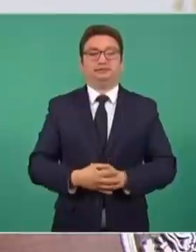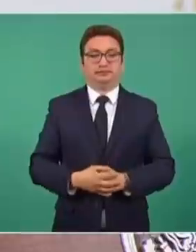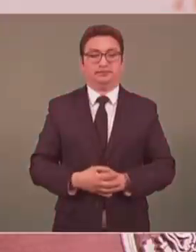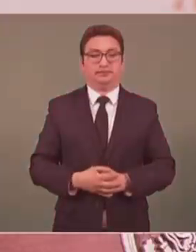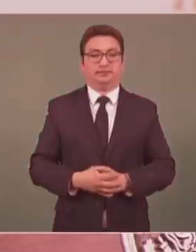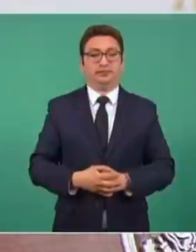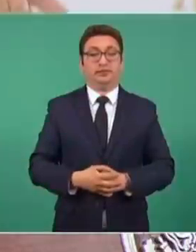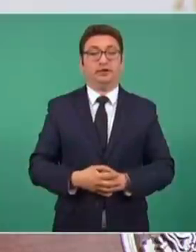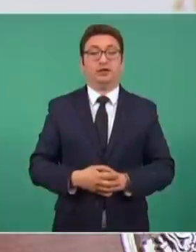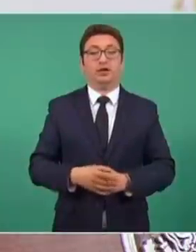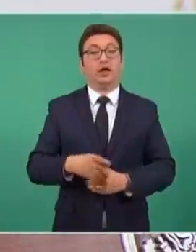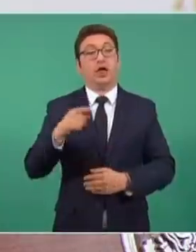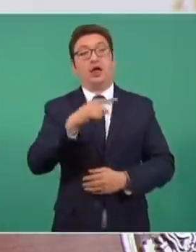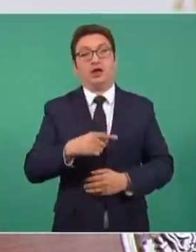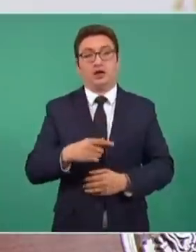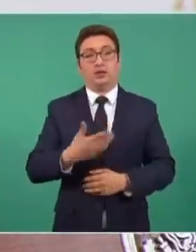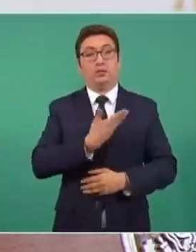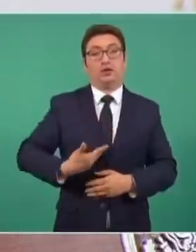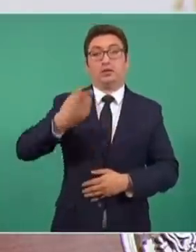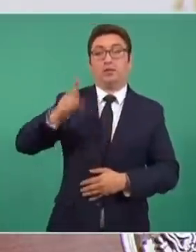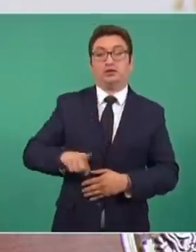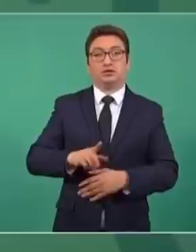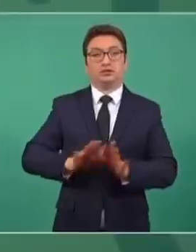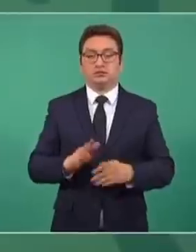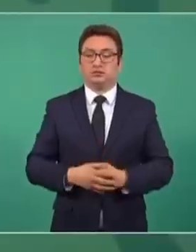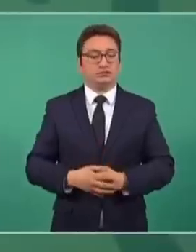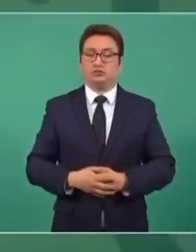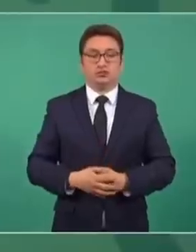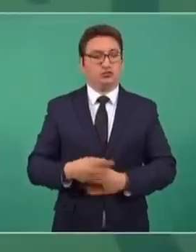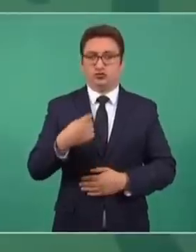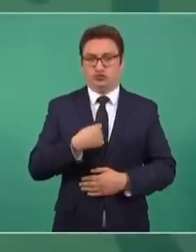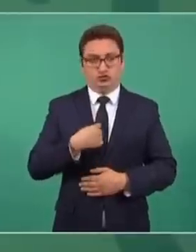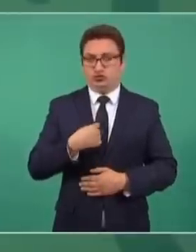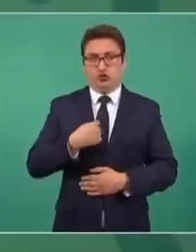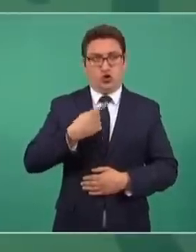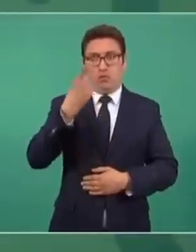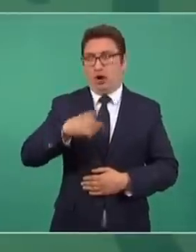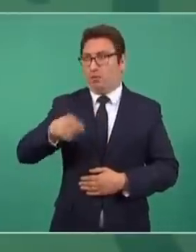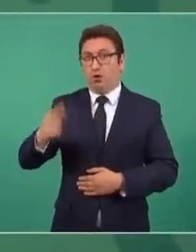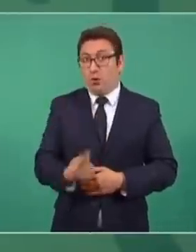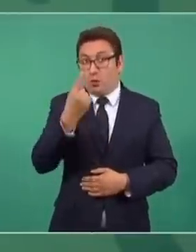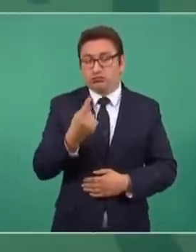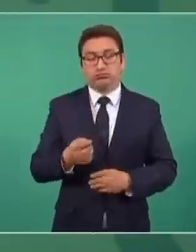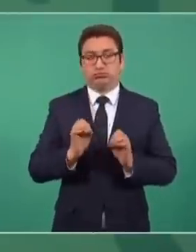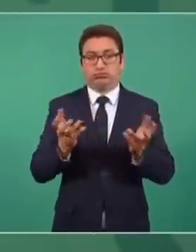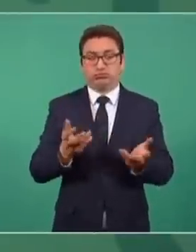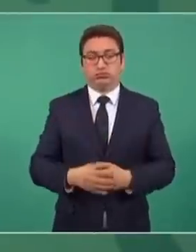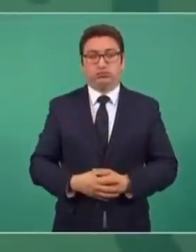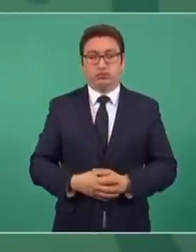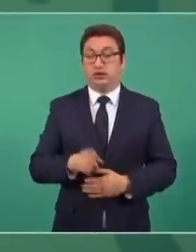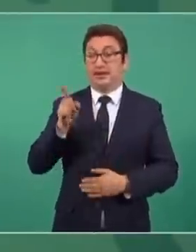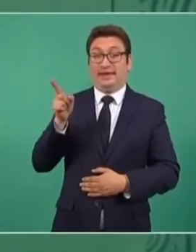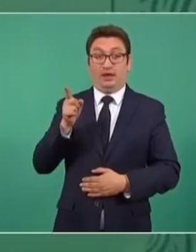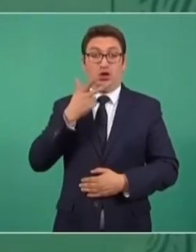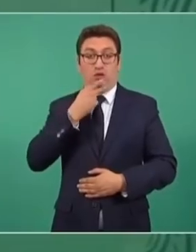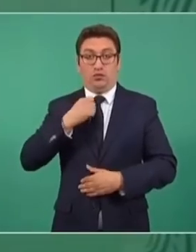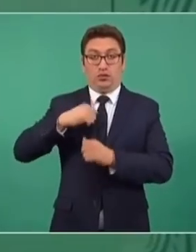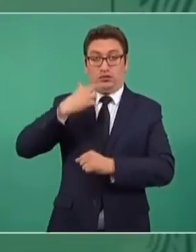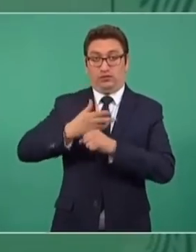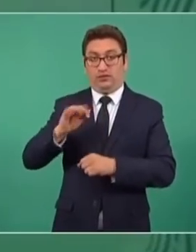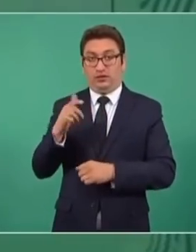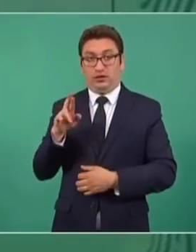que el presidente dio la orden. Yo no le he dado una sola orden al fiscal.